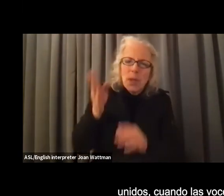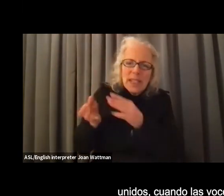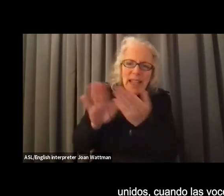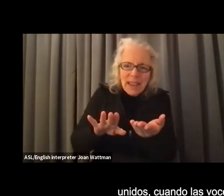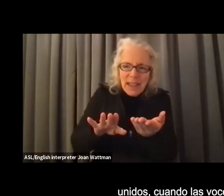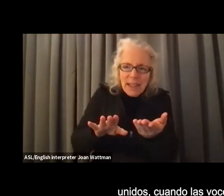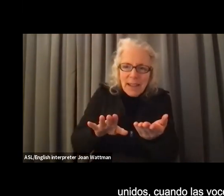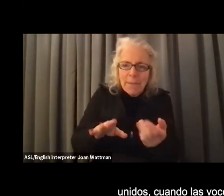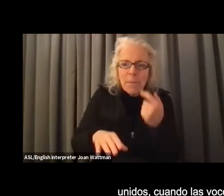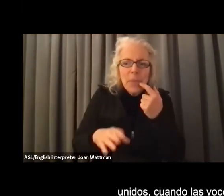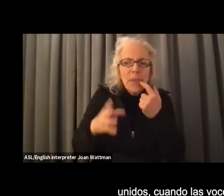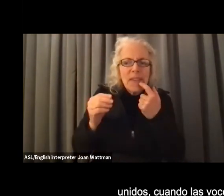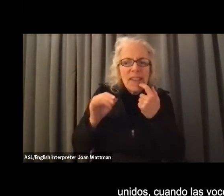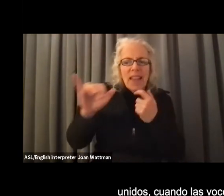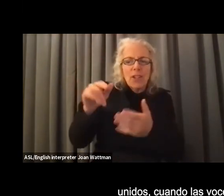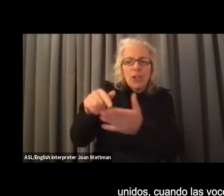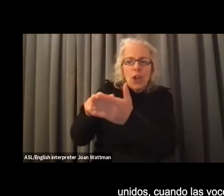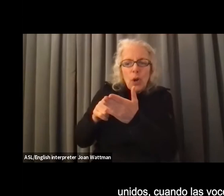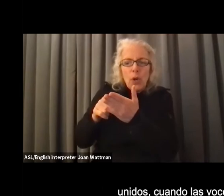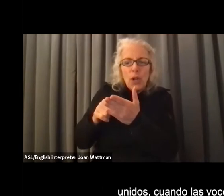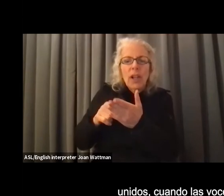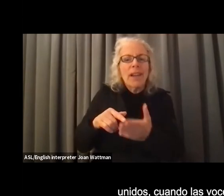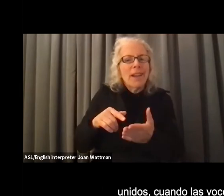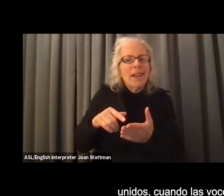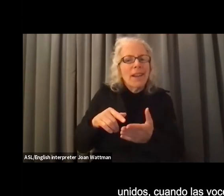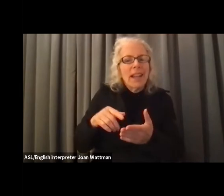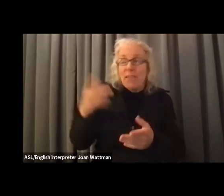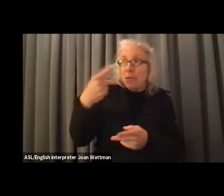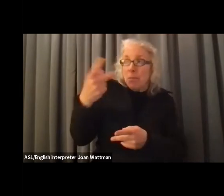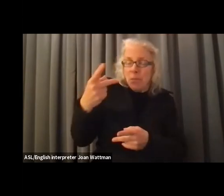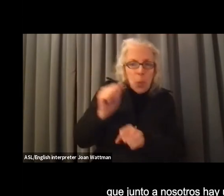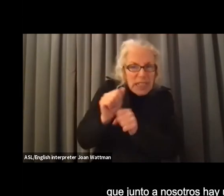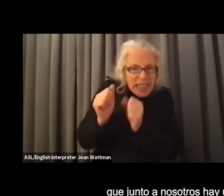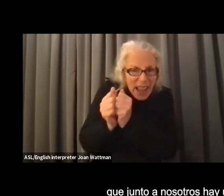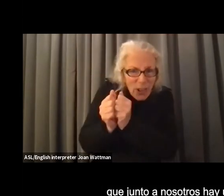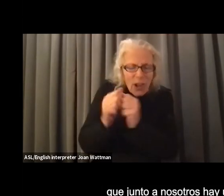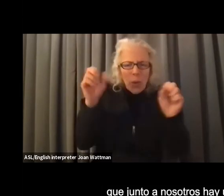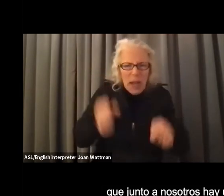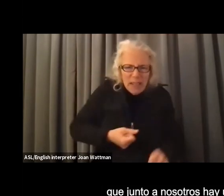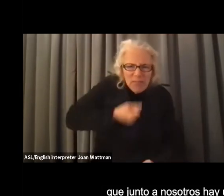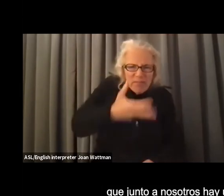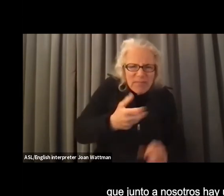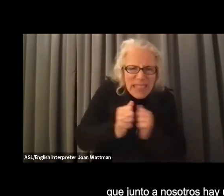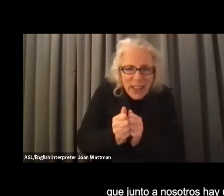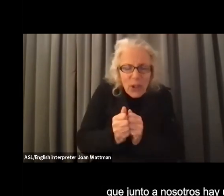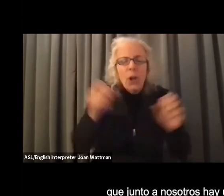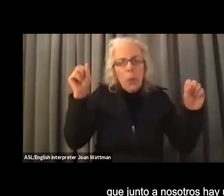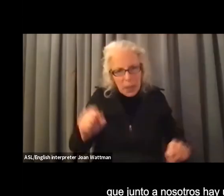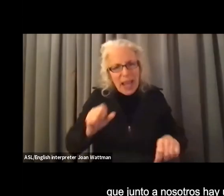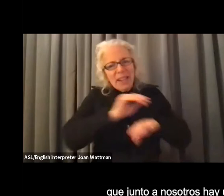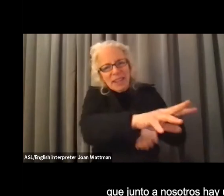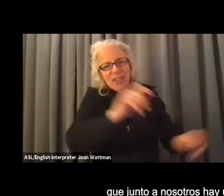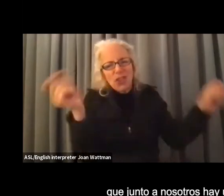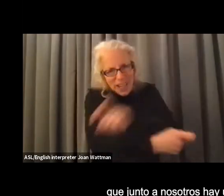podemos hacer los cambios que necesitemos. Solo nos falta reconocer que al lado hay un hermano, que al lado hay un pueblo